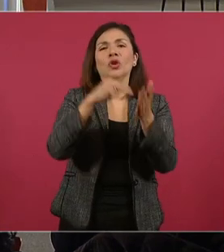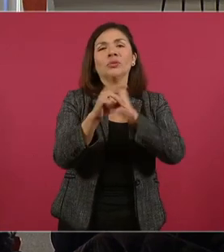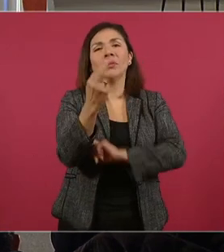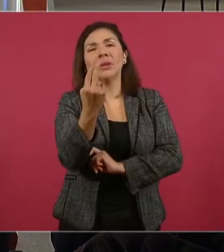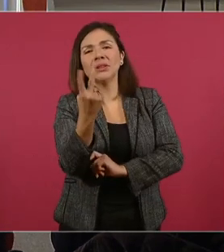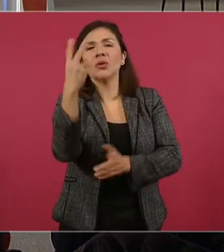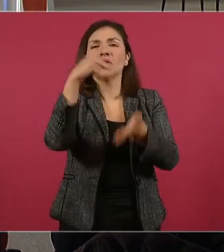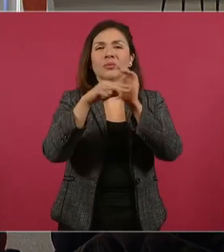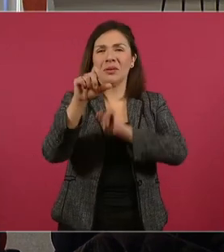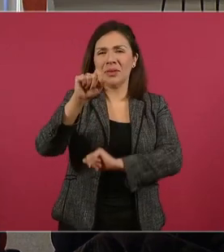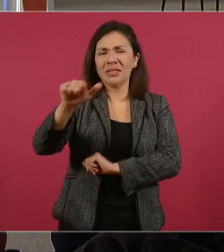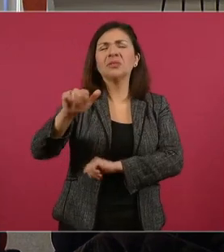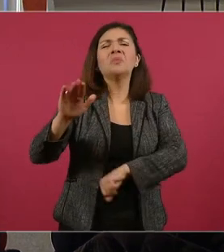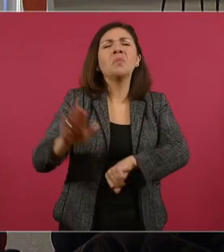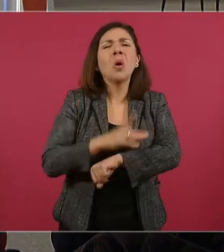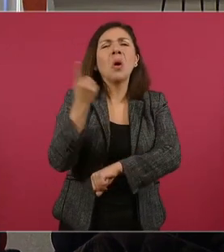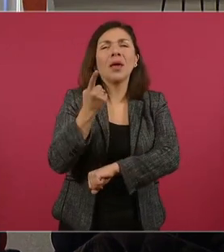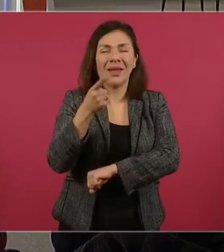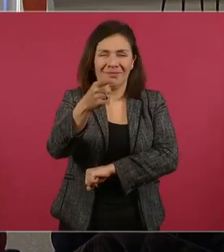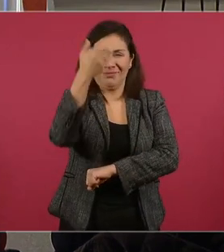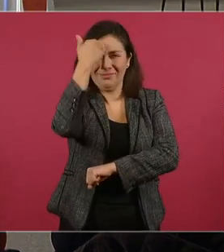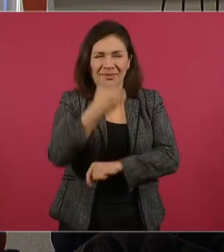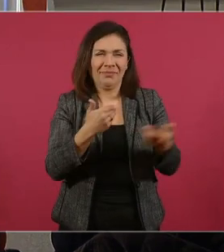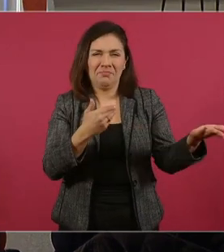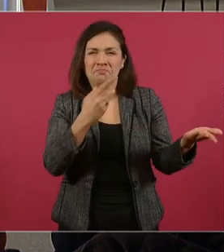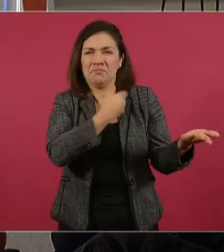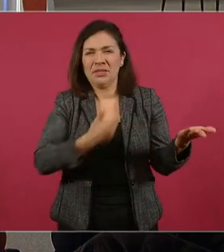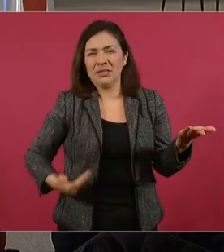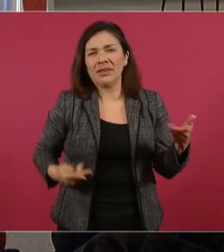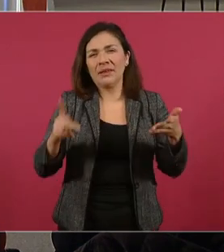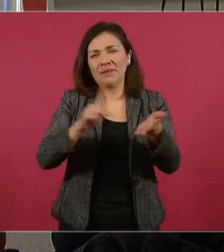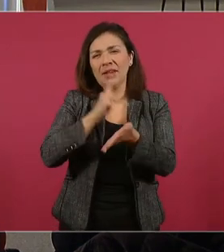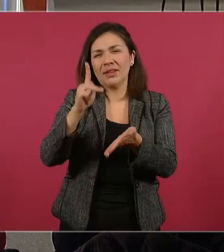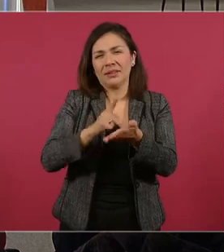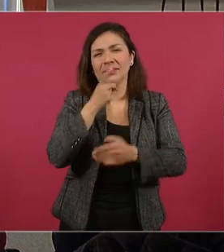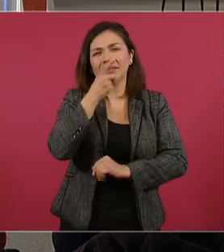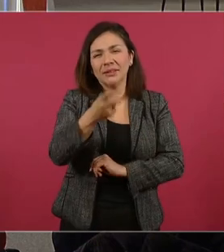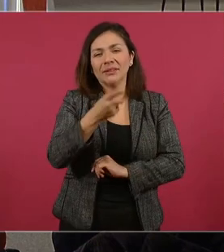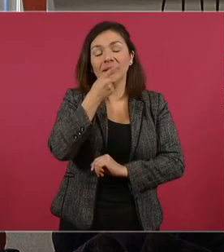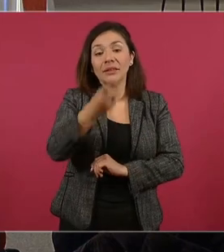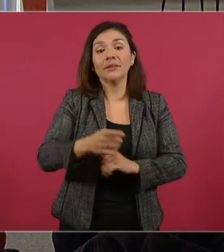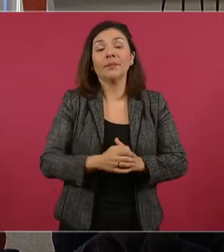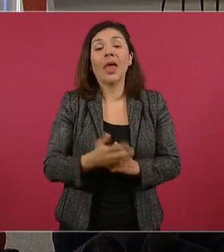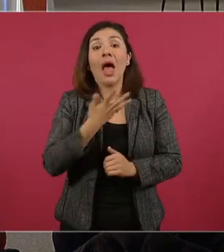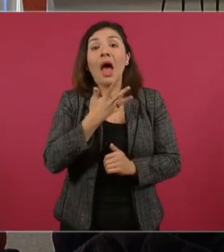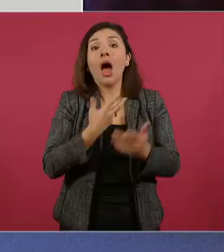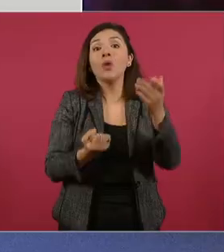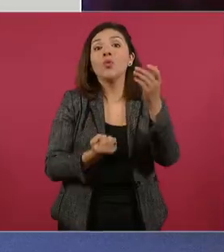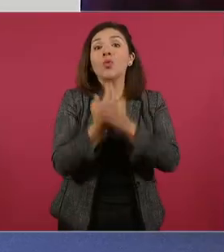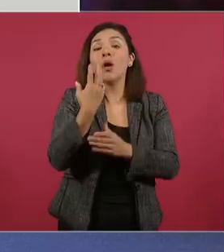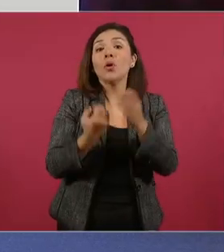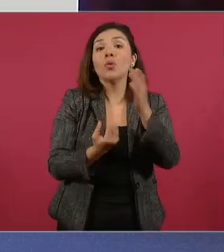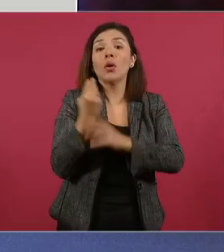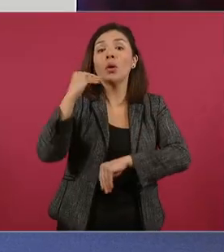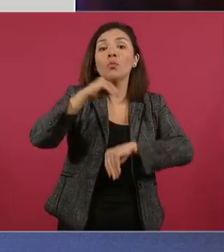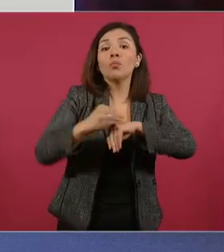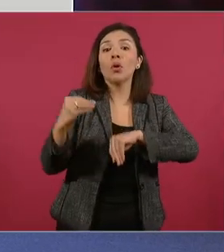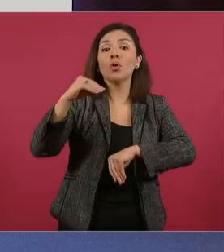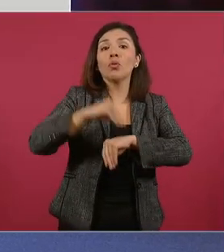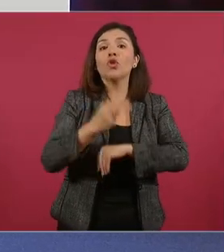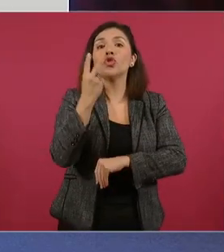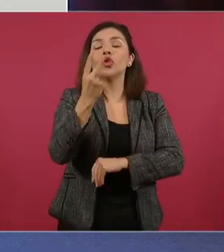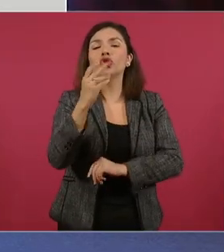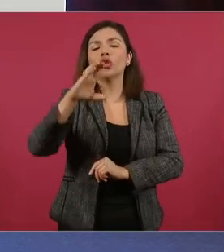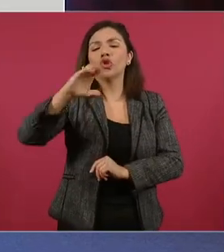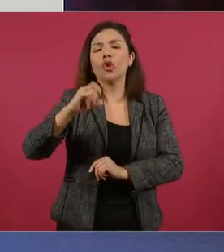ustedes, aquí el señor presidente lo ha dicho en reiteradas ocasiones, que se están construyendo